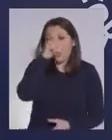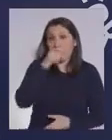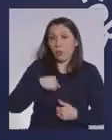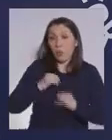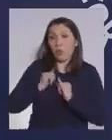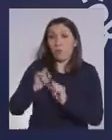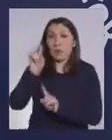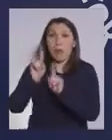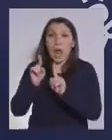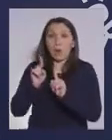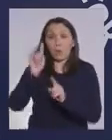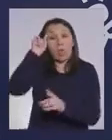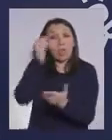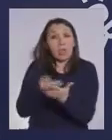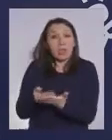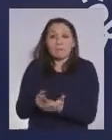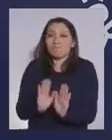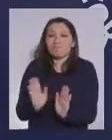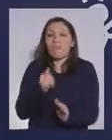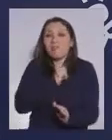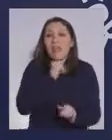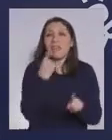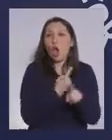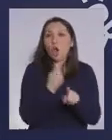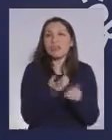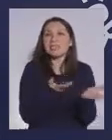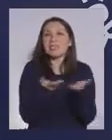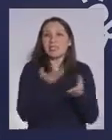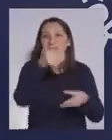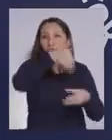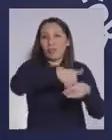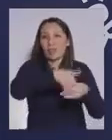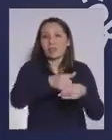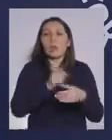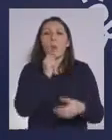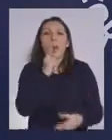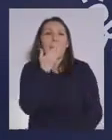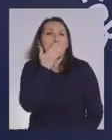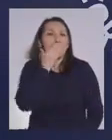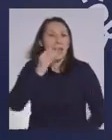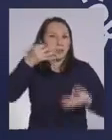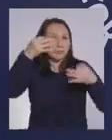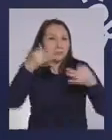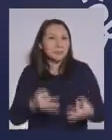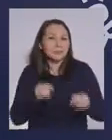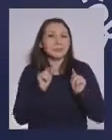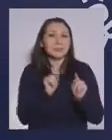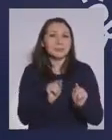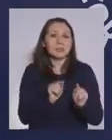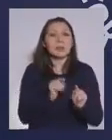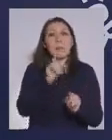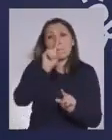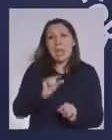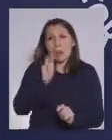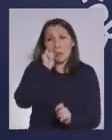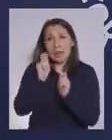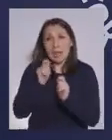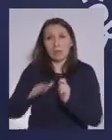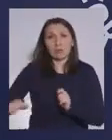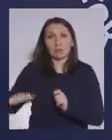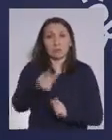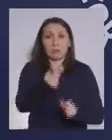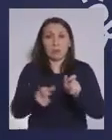adelantar algunas de esas propuestas porque tenemos que conversarlo con el servel cuáles serían las medidas más eficientes efectivas y que tengan menos riesgos para la